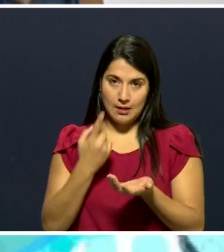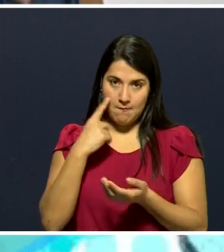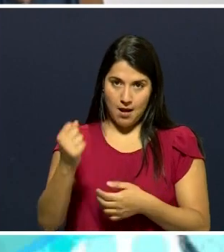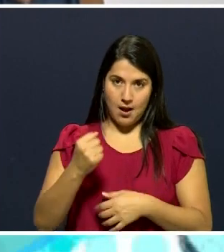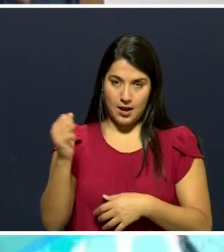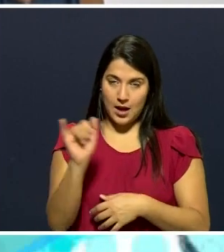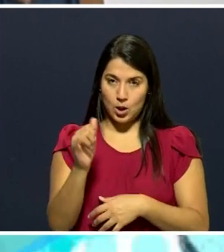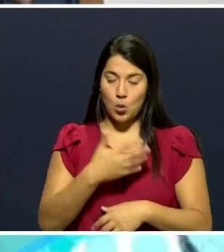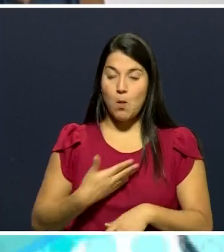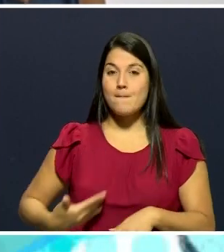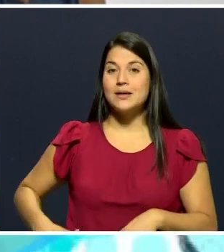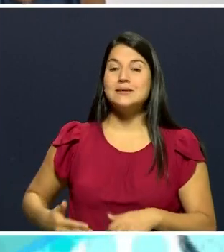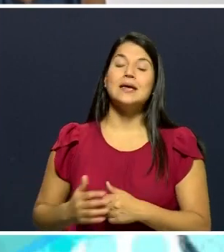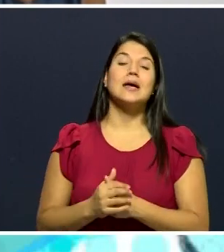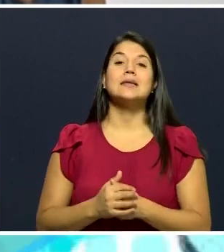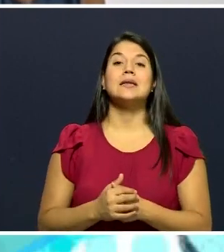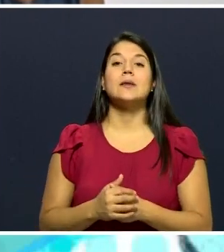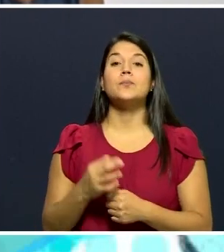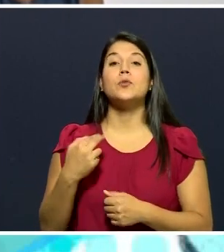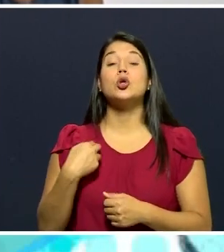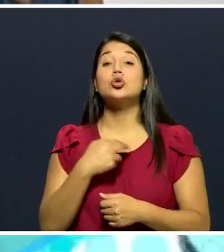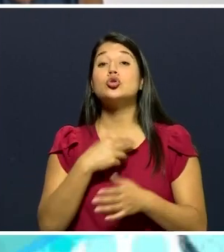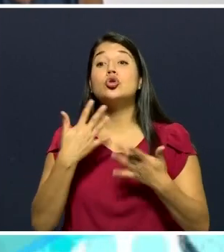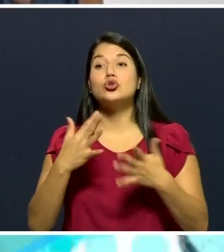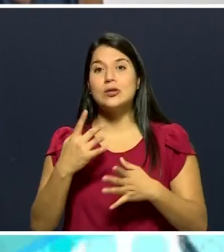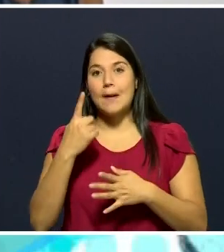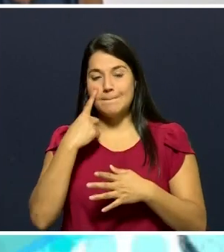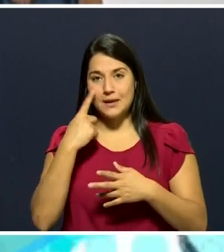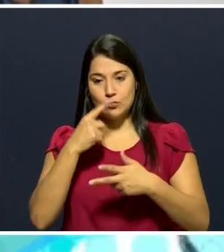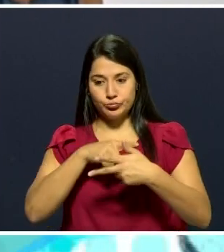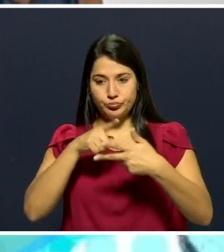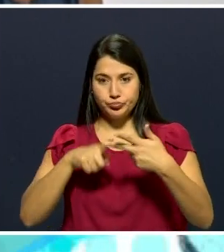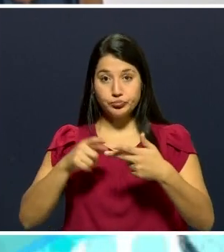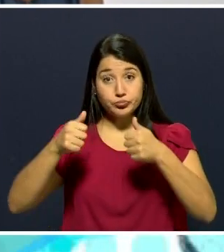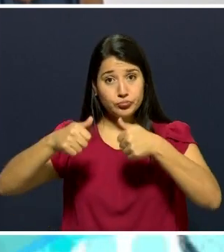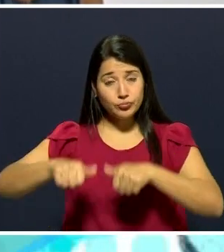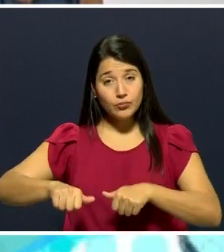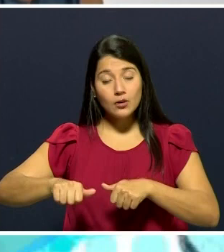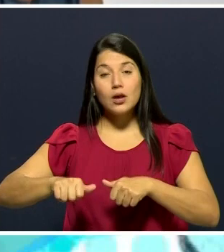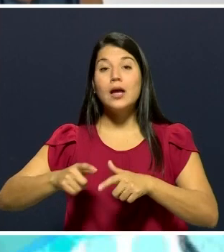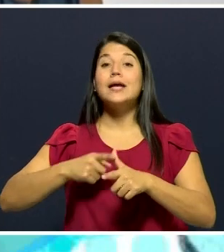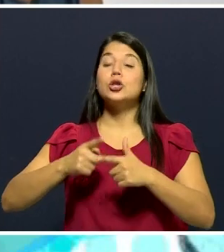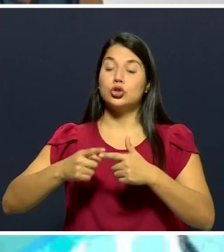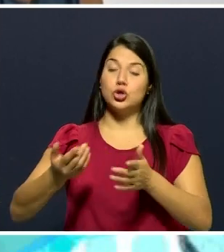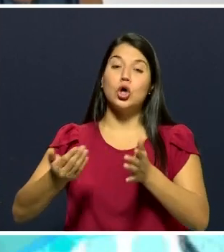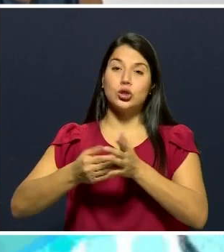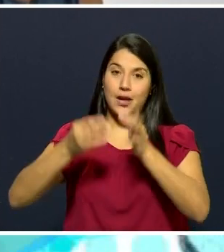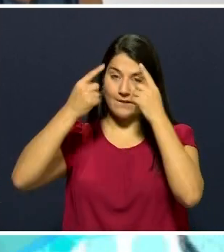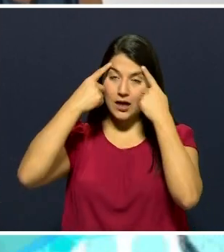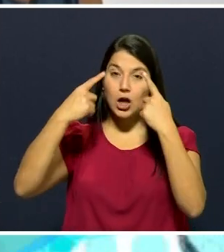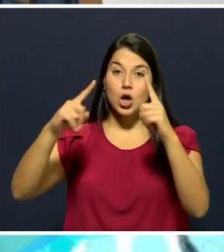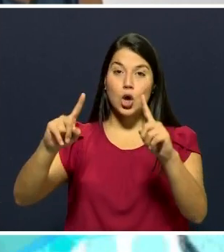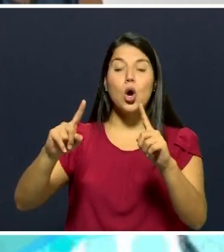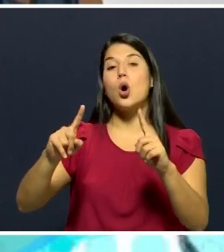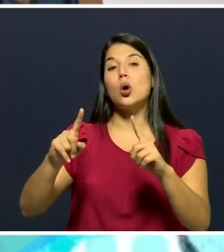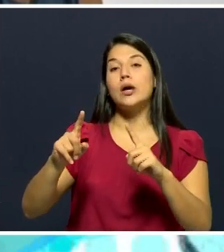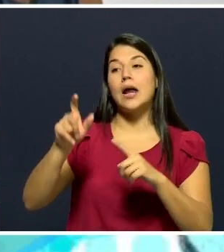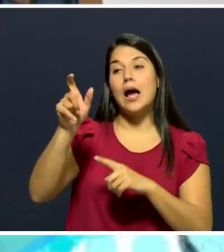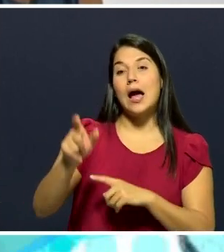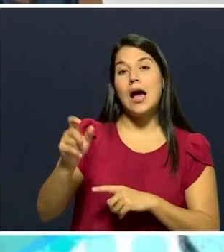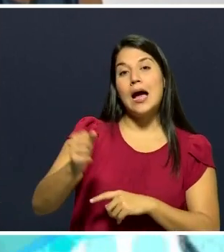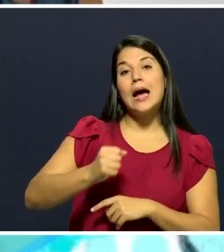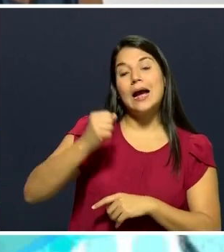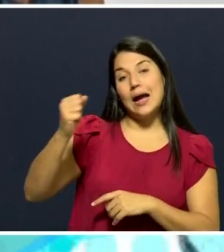decisión en Nueva República y Restauración Nacional, y que en este caso logra nuevamente un liderazgo importante en la